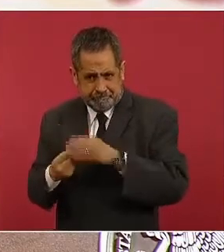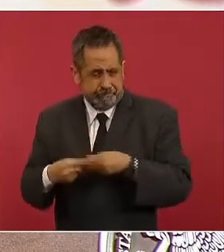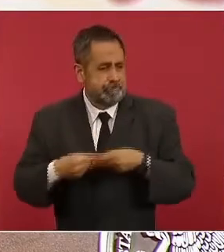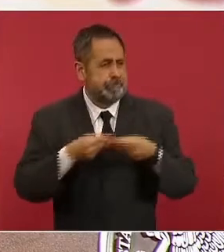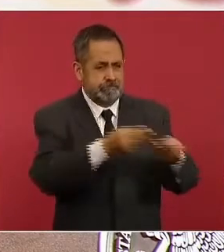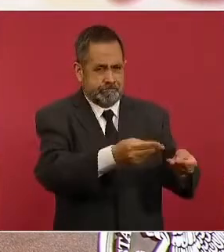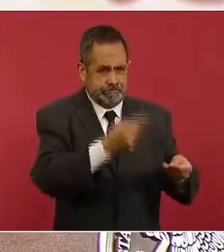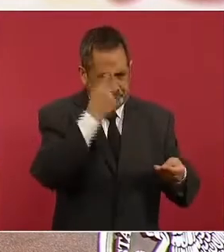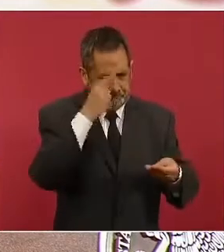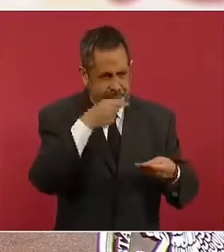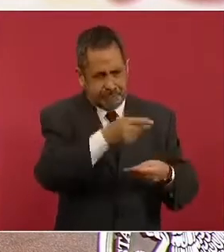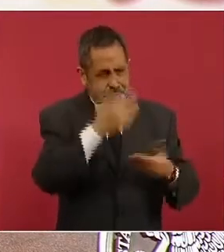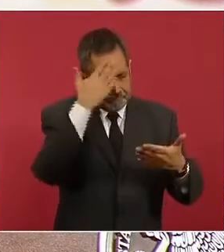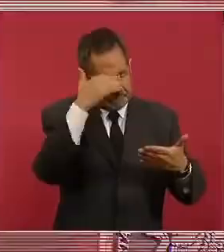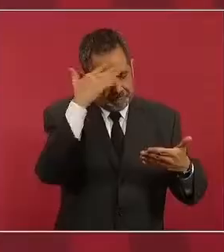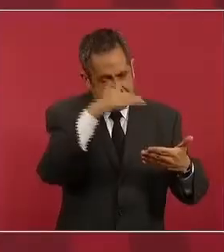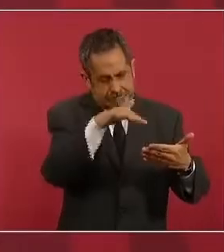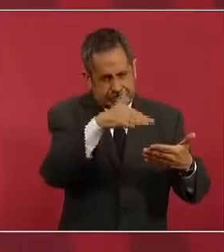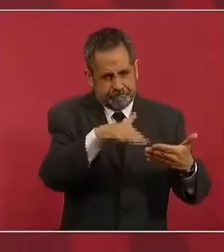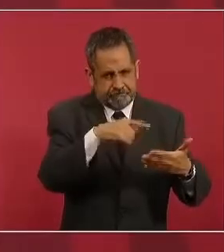porque